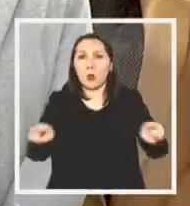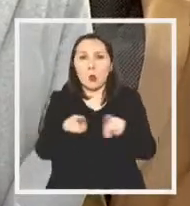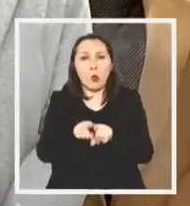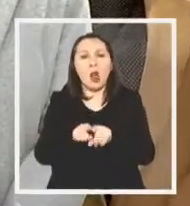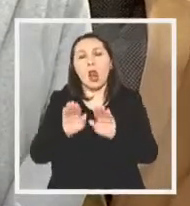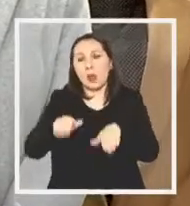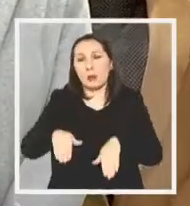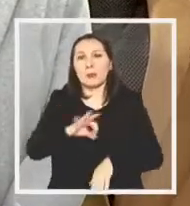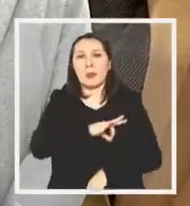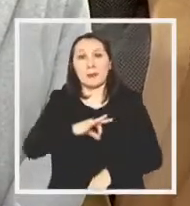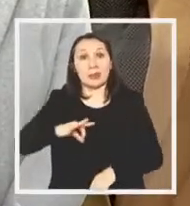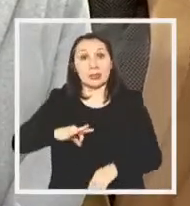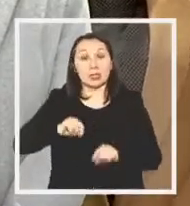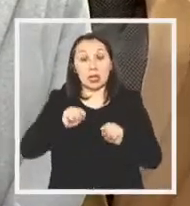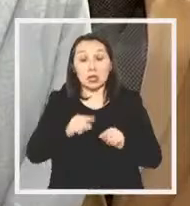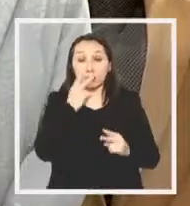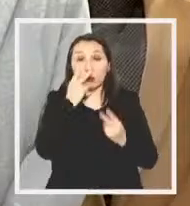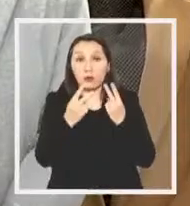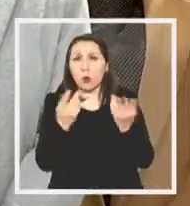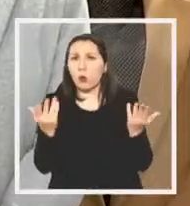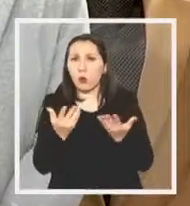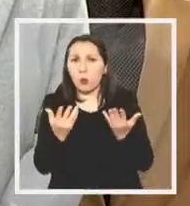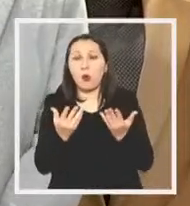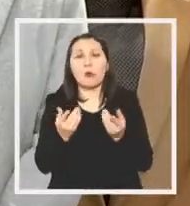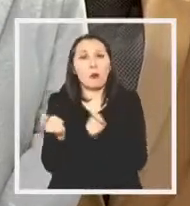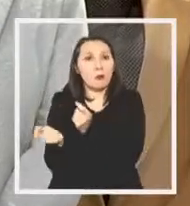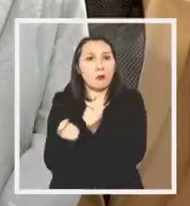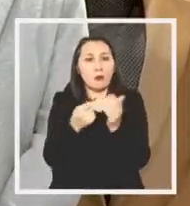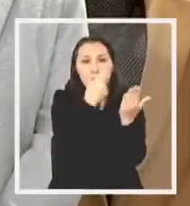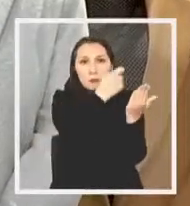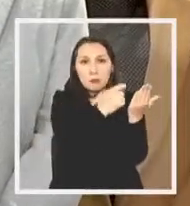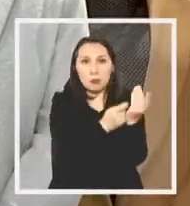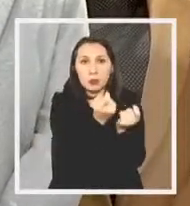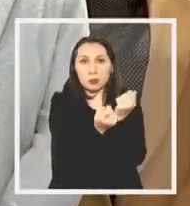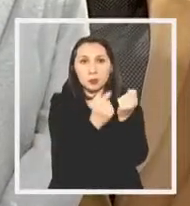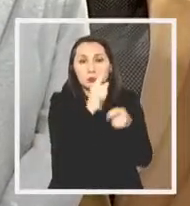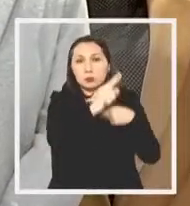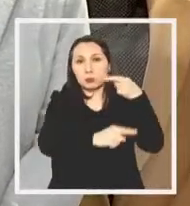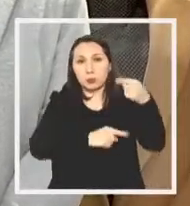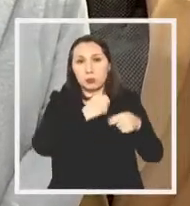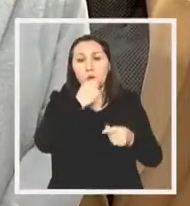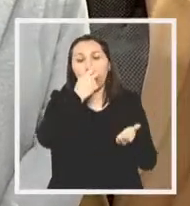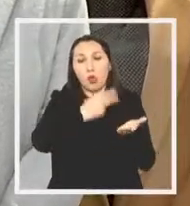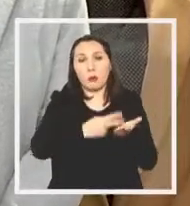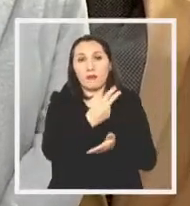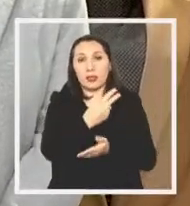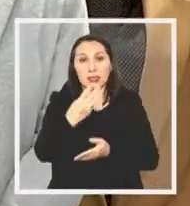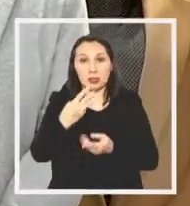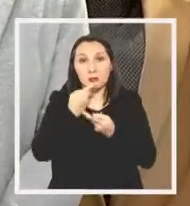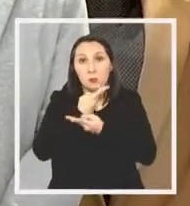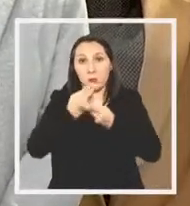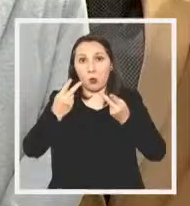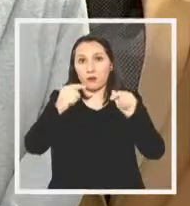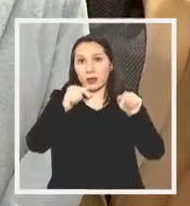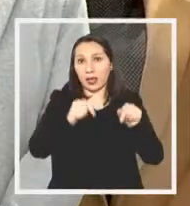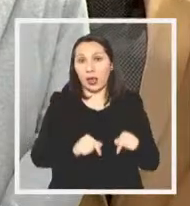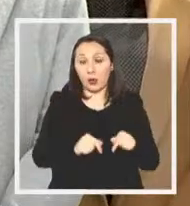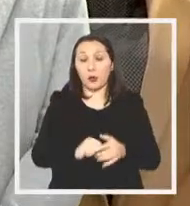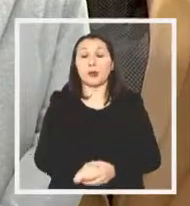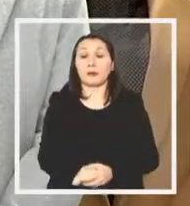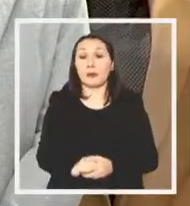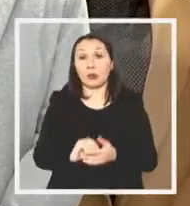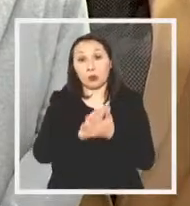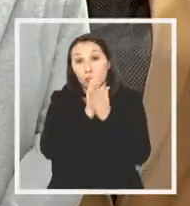fortaleciendo el Ministerio y esto se ha visto reflejado también con el presupuesto para el año 2023 que se ha publicado Hoy entonces